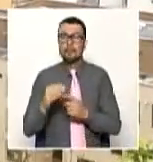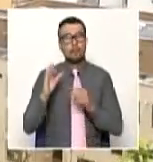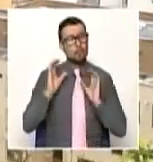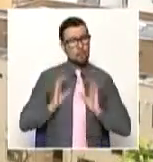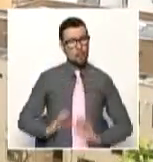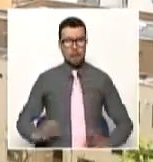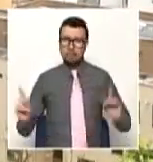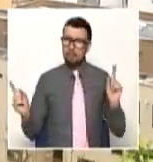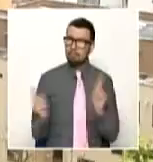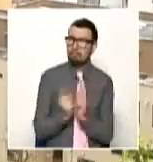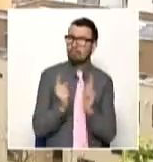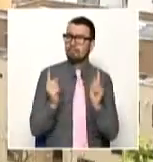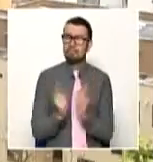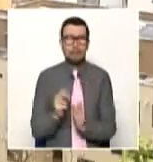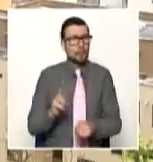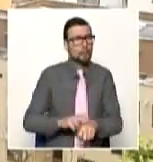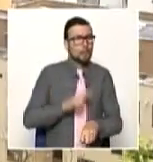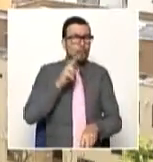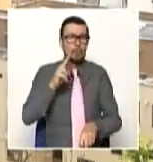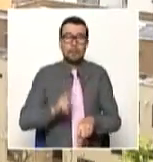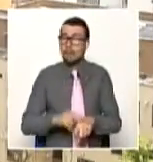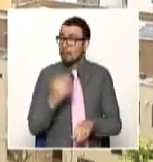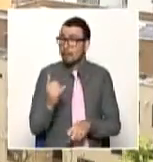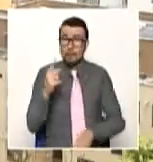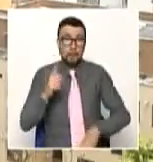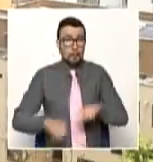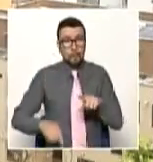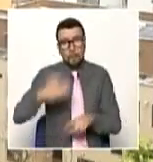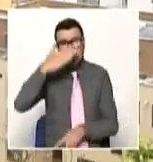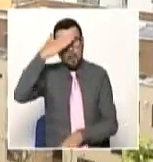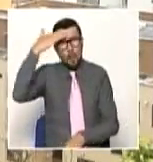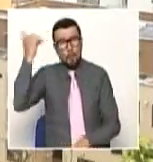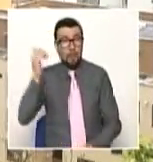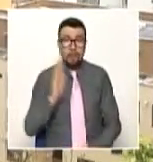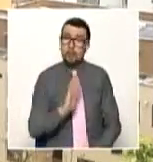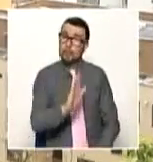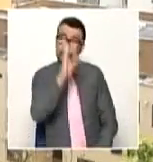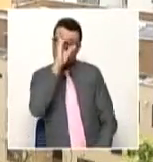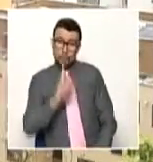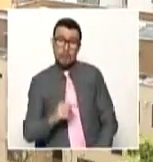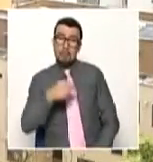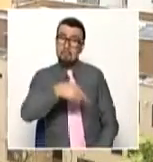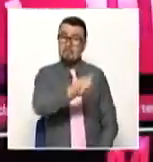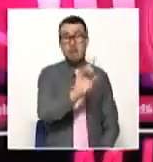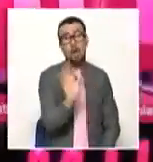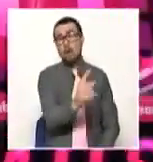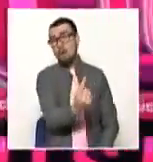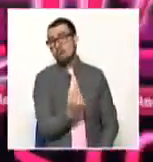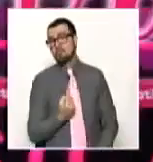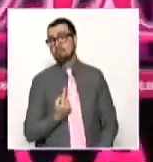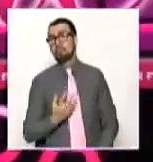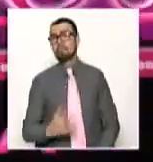natural. La química es tanta que no se puede olvidar, y es su decisión si te quedas o te vas.